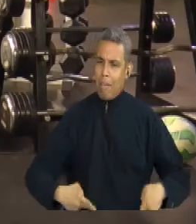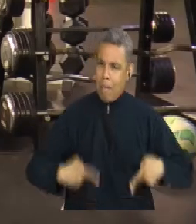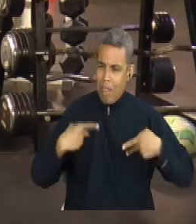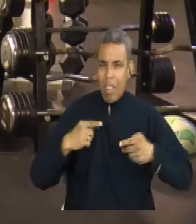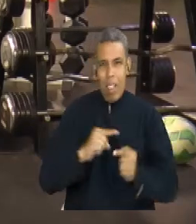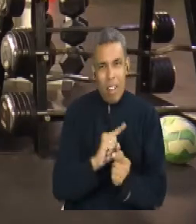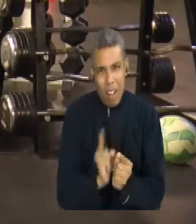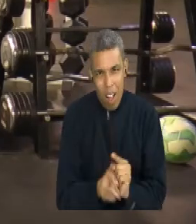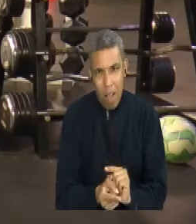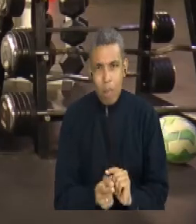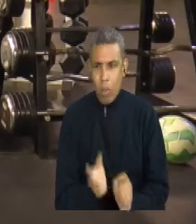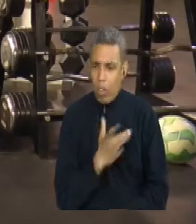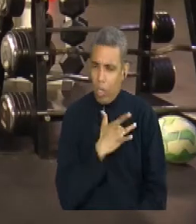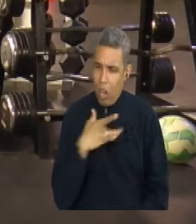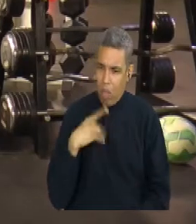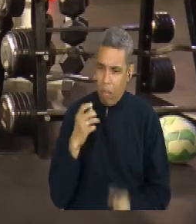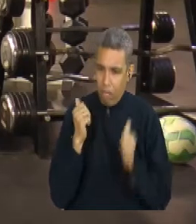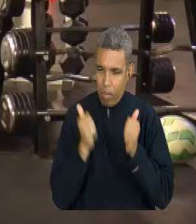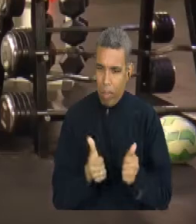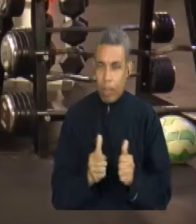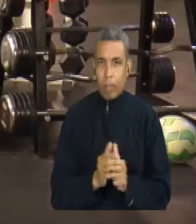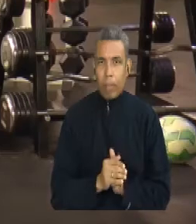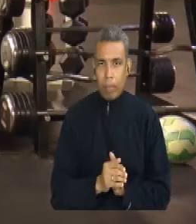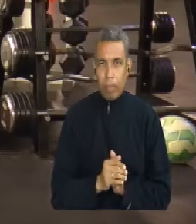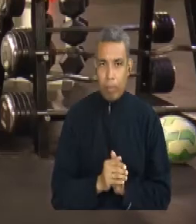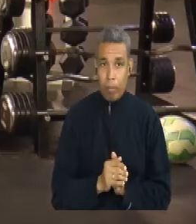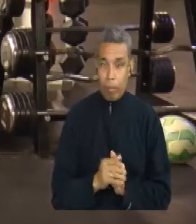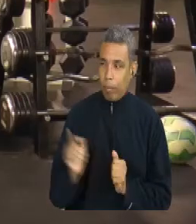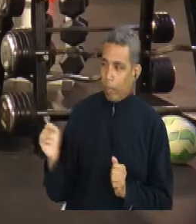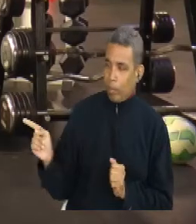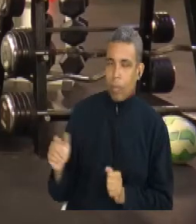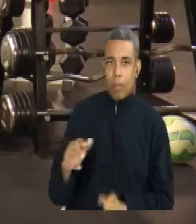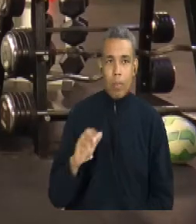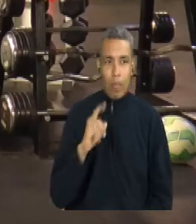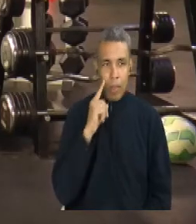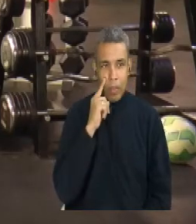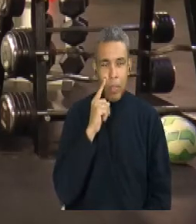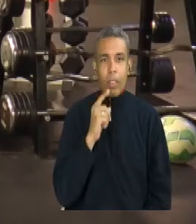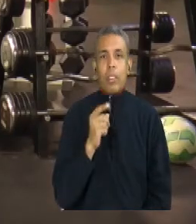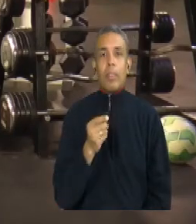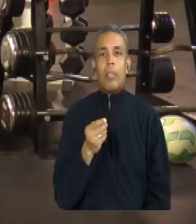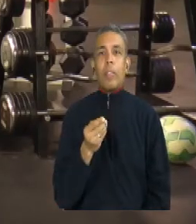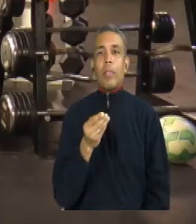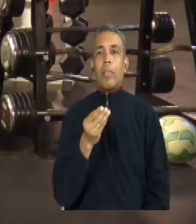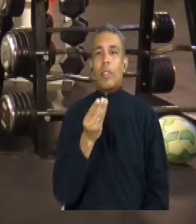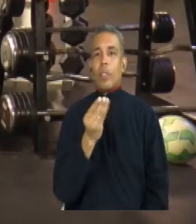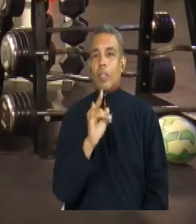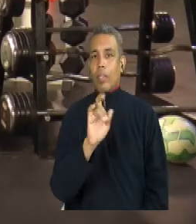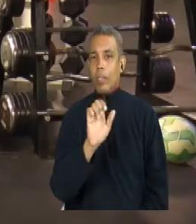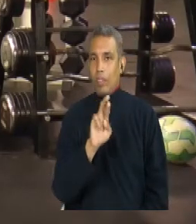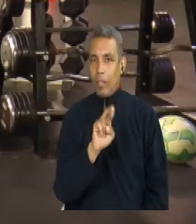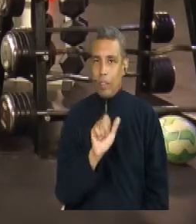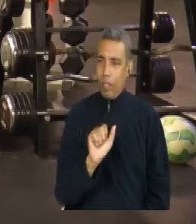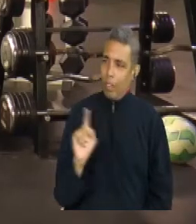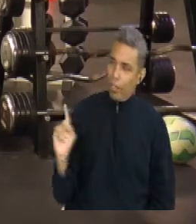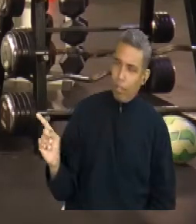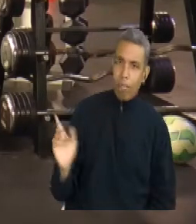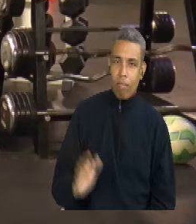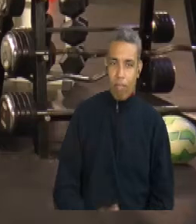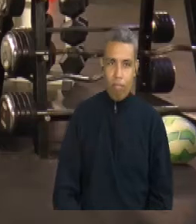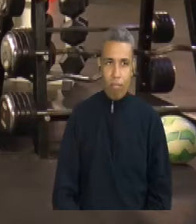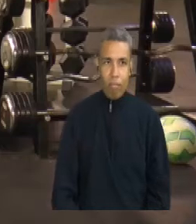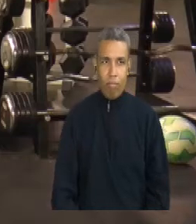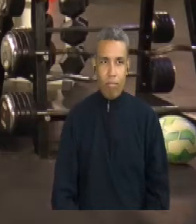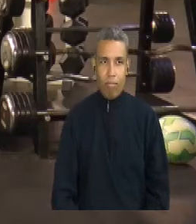decisiones para su salud. Y bueno, estamos con nuestra guerrera Kiara de la Osa, que es nuestra guía, que es nuestra representante, la cual la